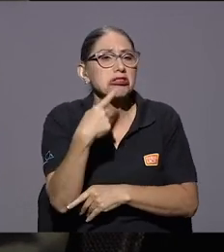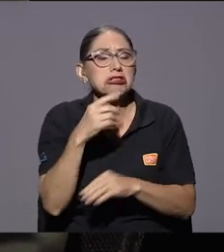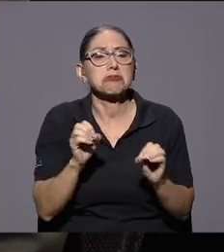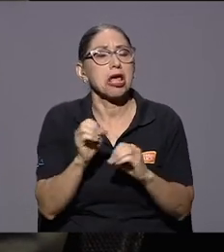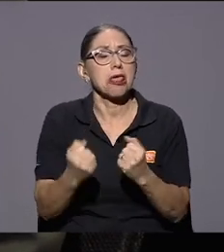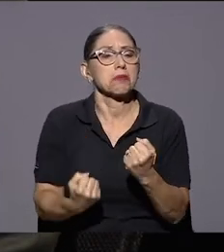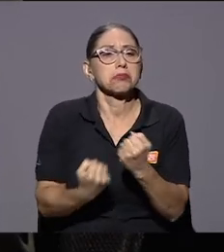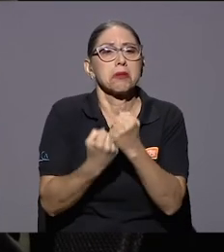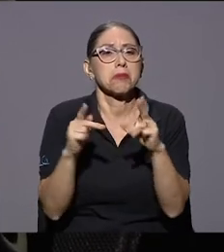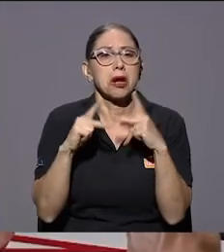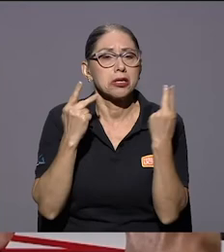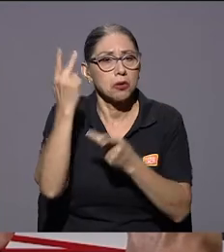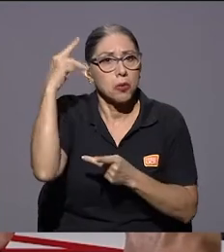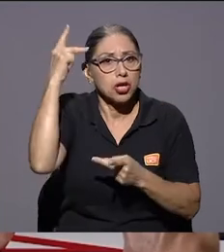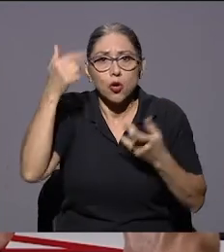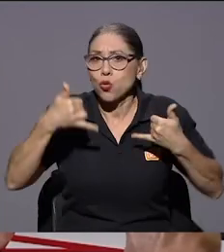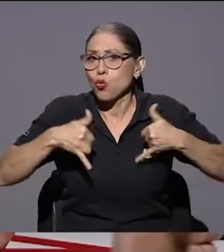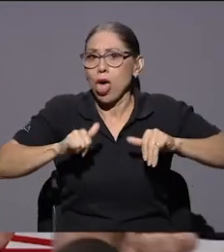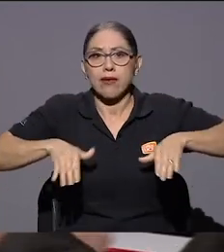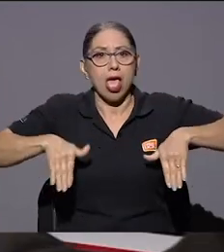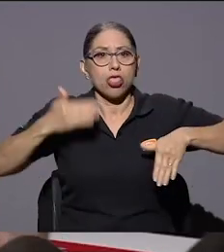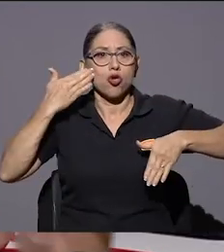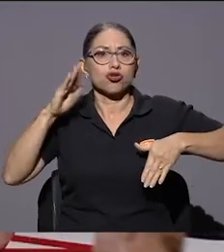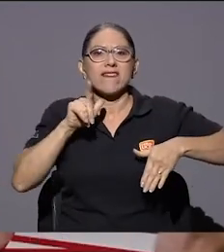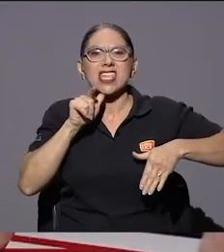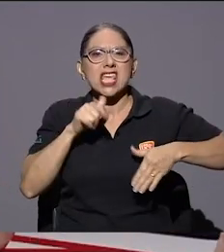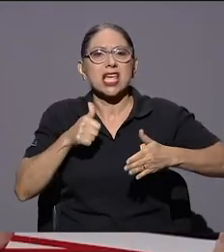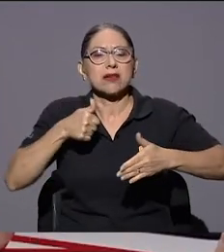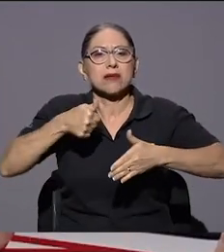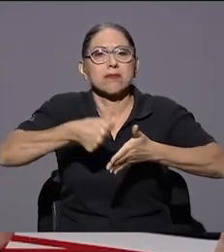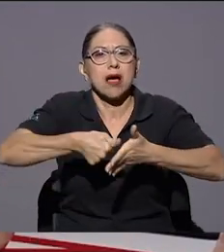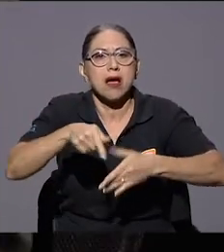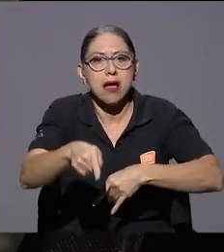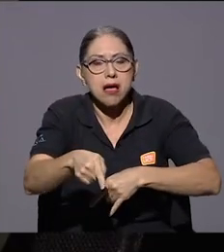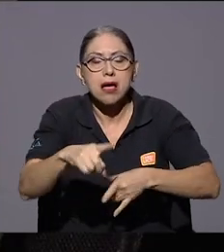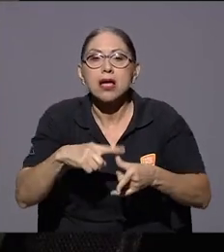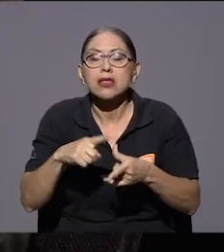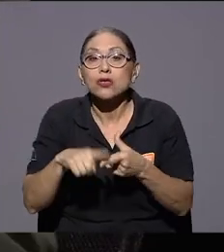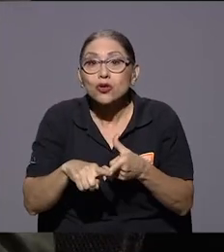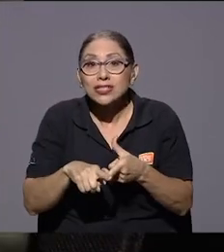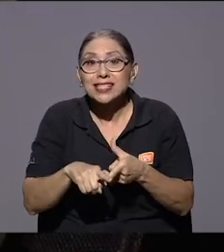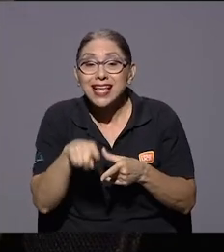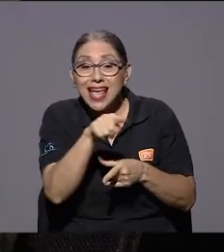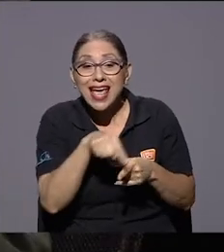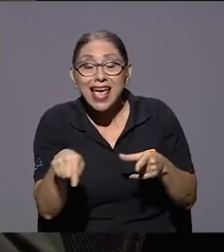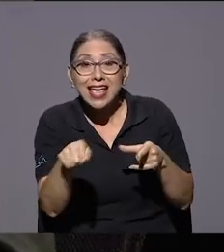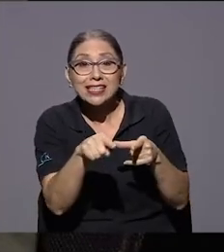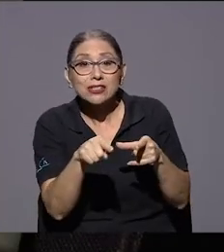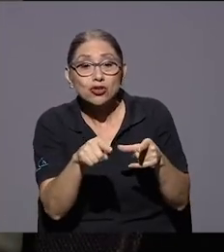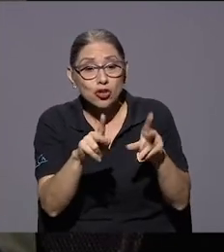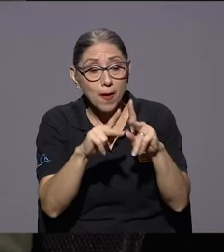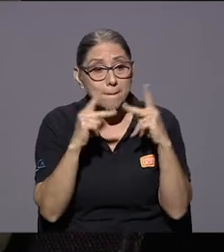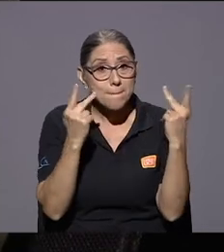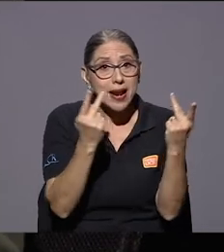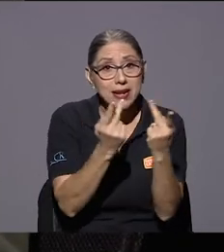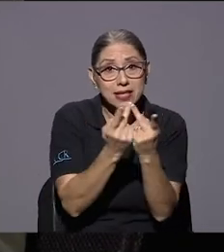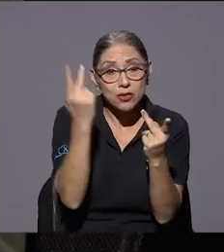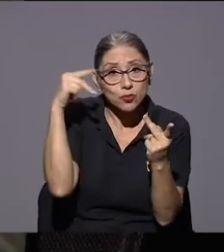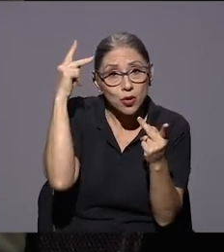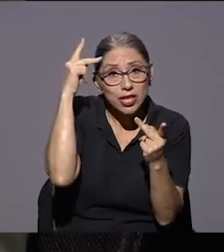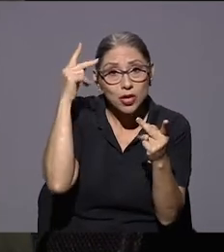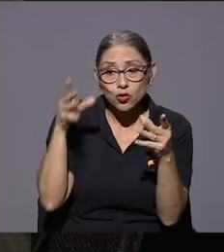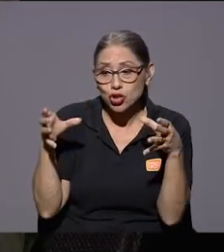bandería partidaria todavía. Así es, así es. Entonces hay una lejanía cada vez mayor de esas oligarquías dentro de los partidos y las